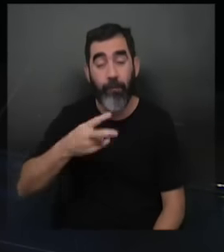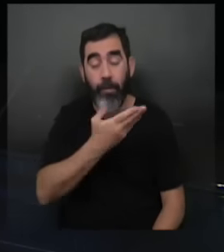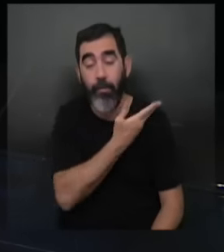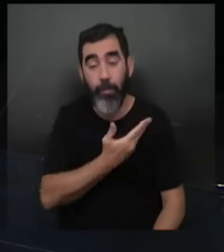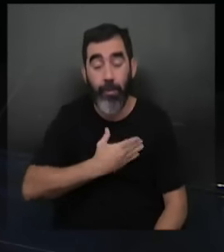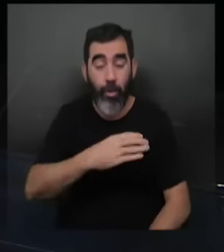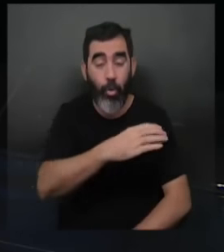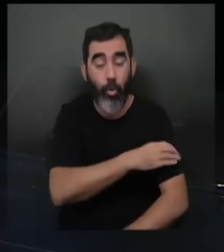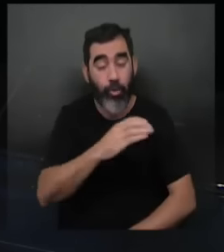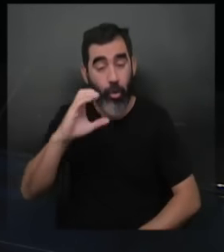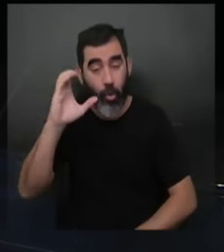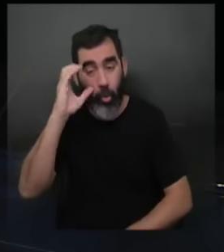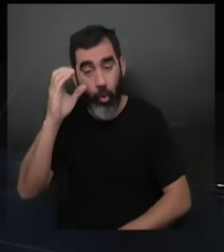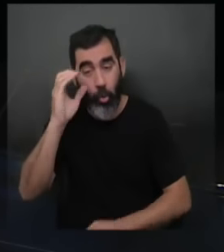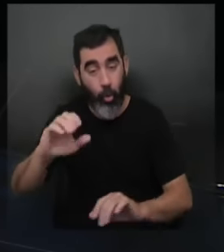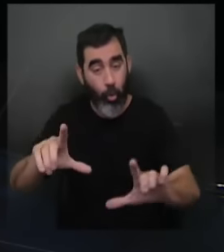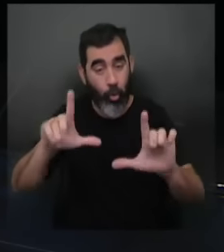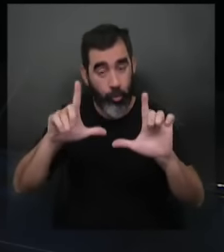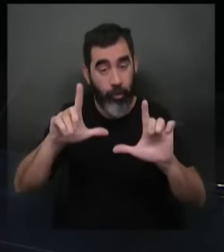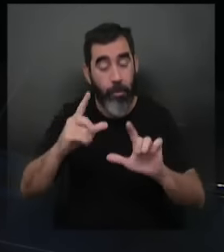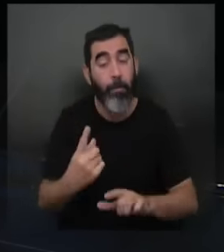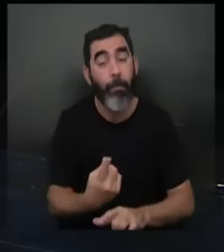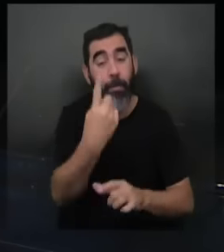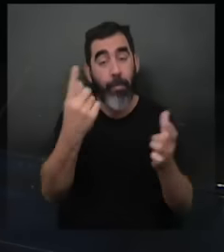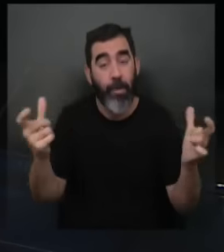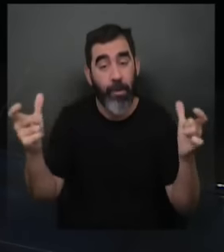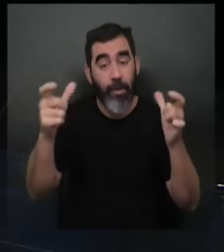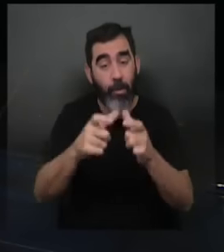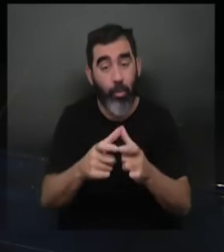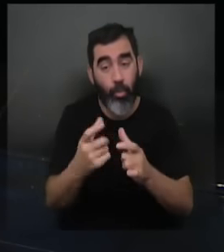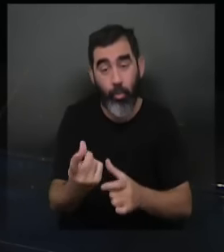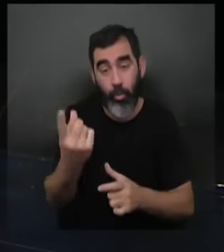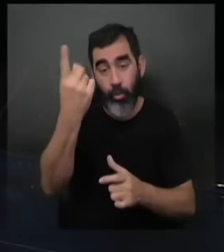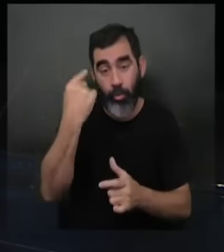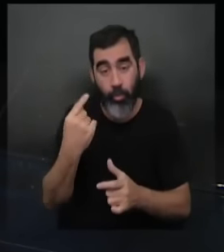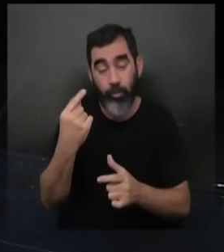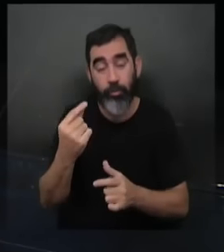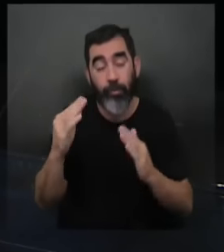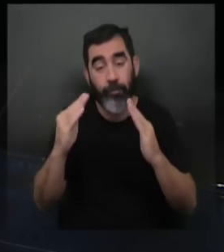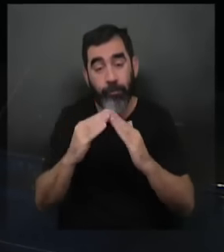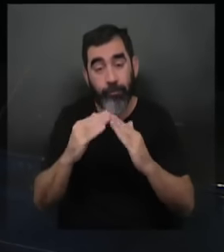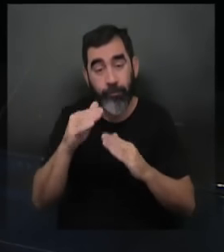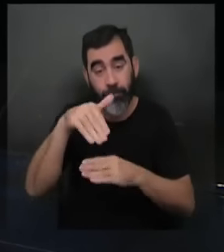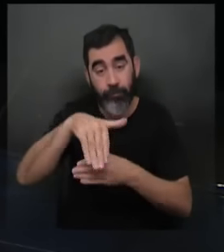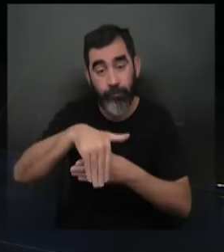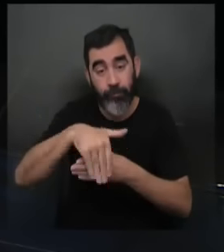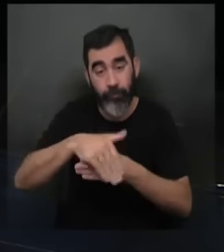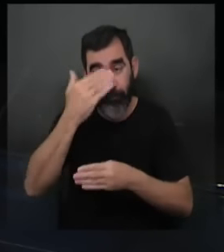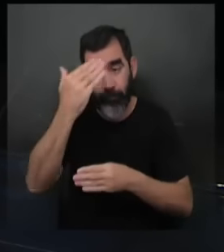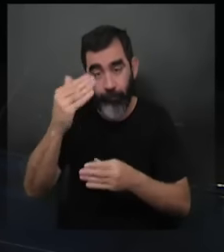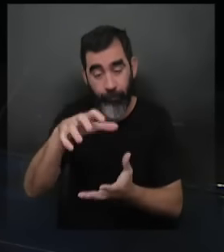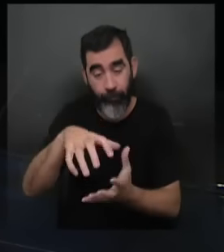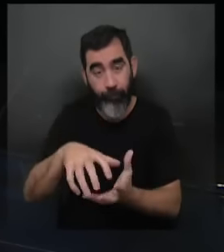integrada por yamá duor y Carolina cose tuvo su primer encuentro en la tarde de ayer en la sede